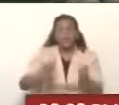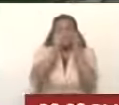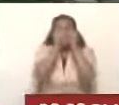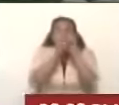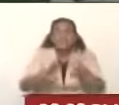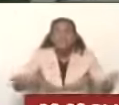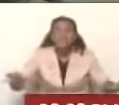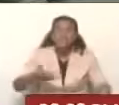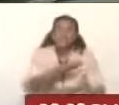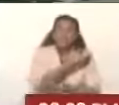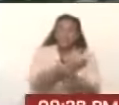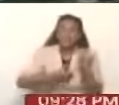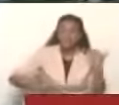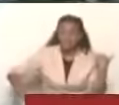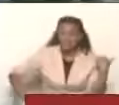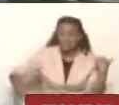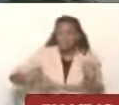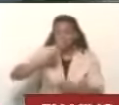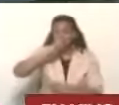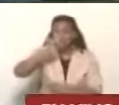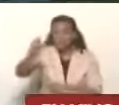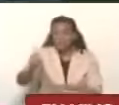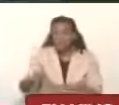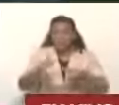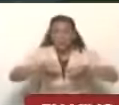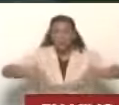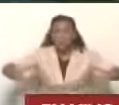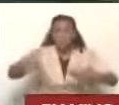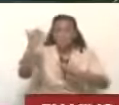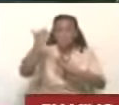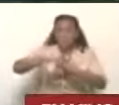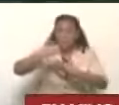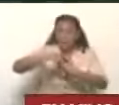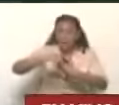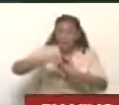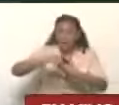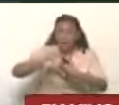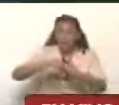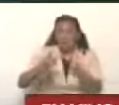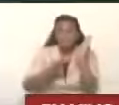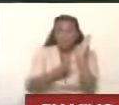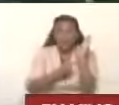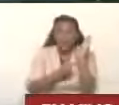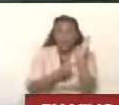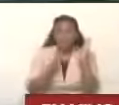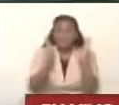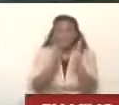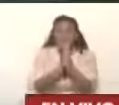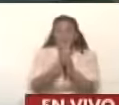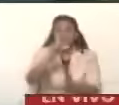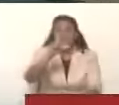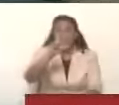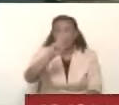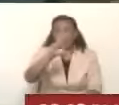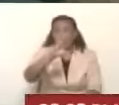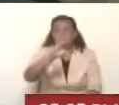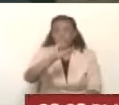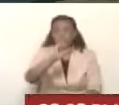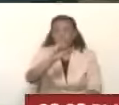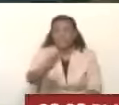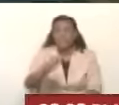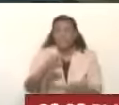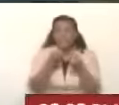¡Bendiciones, presidente! Estamos en Maracaibo, parroquia Santa Lucía. Hemos pasado un